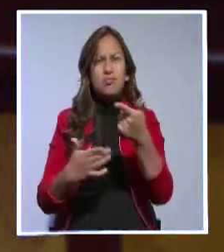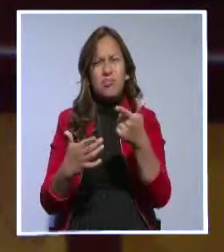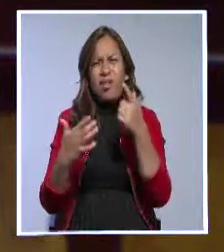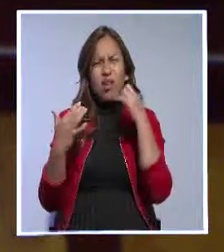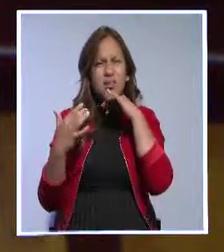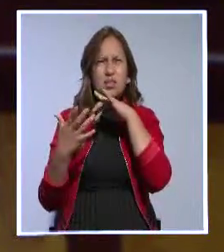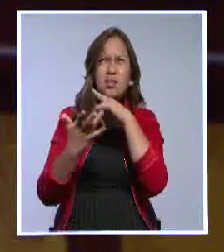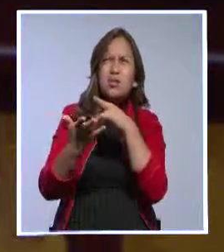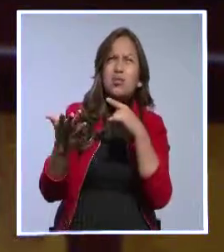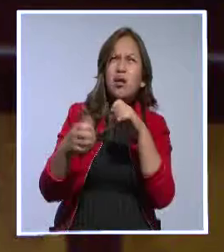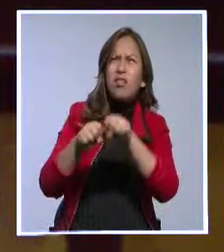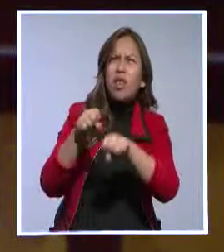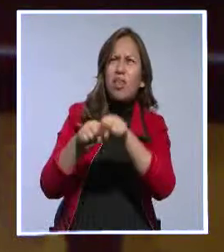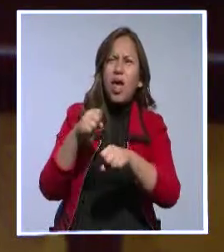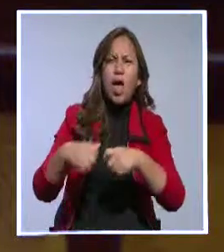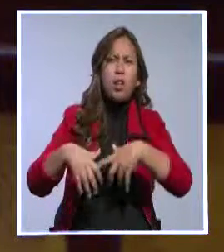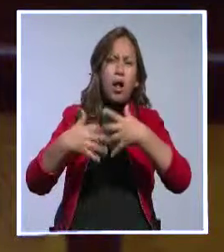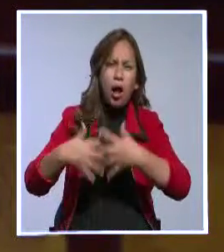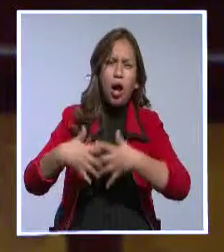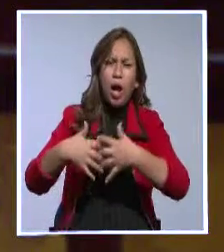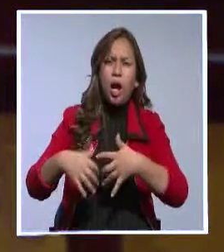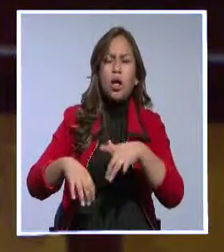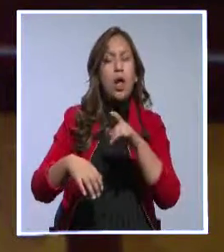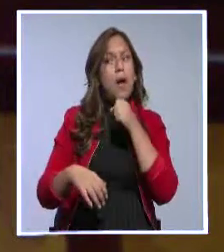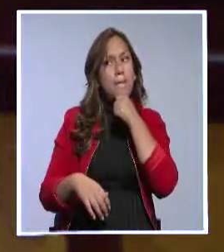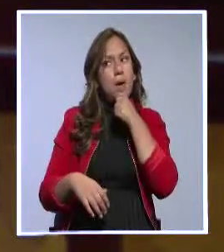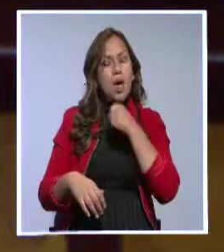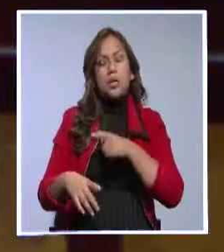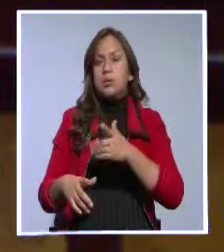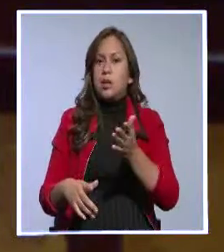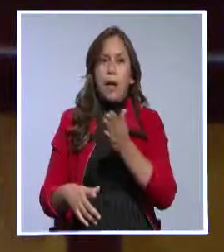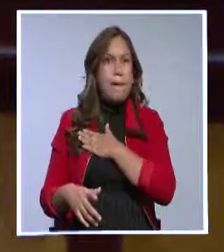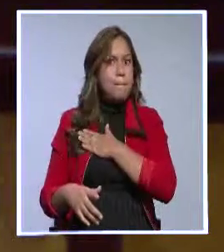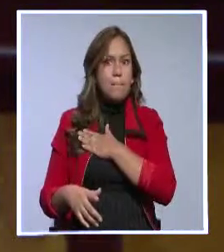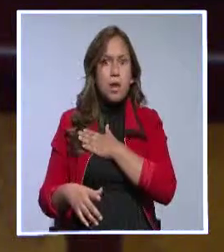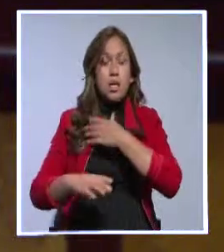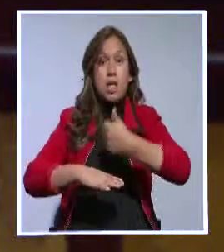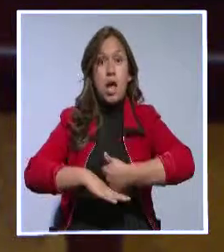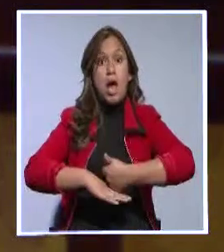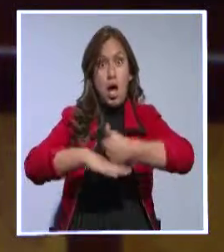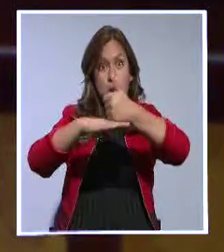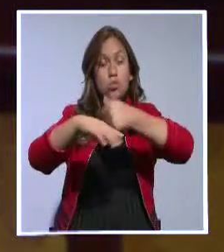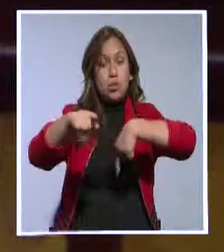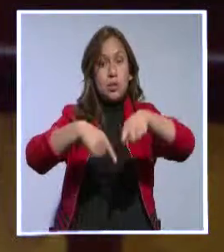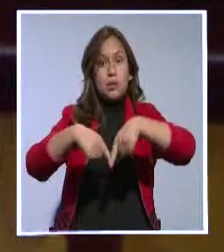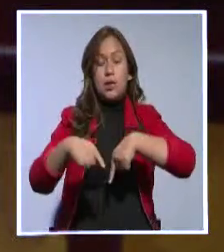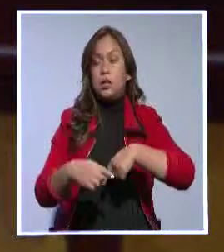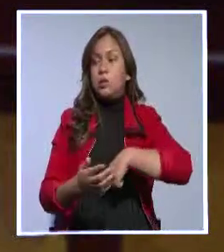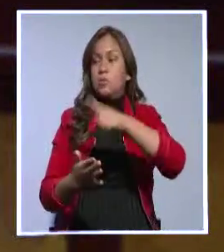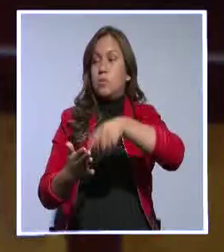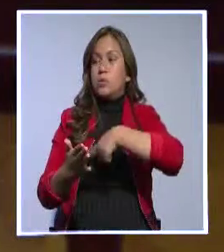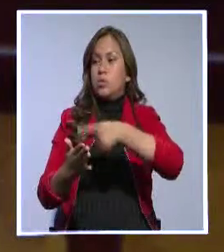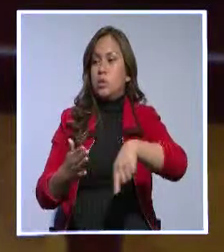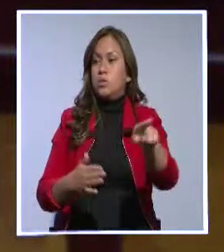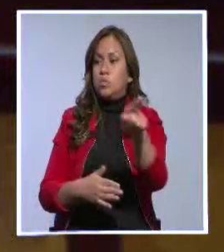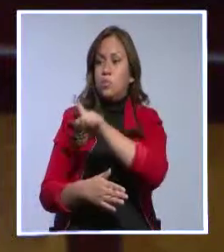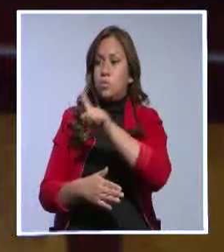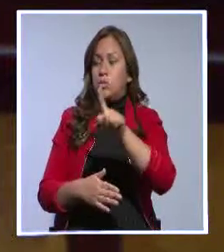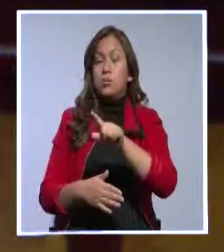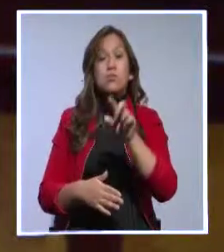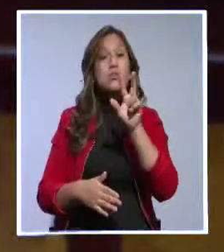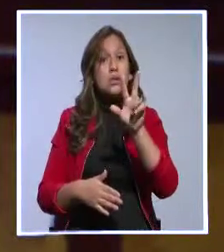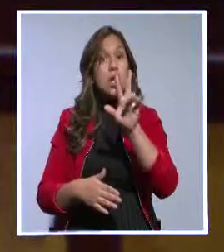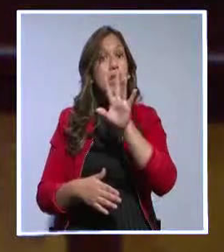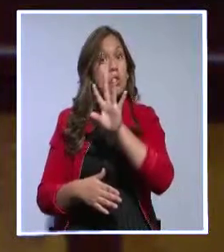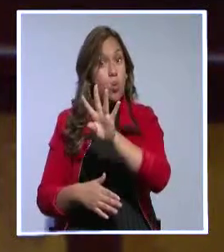algunos conductores también cansados por lo que la emt no permitió que esta persona y si ustedes ven ese es por ejemplo un tema